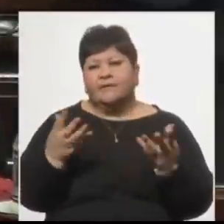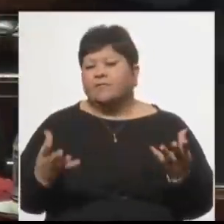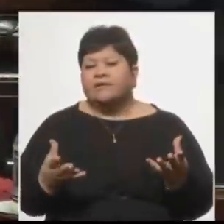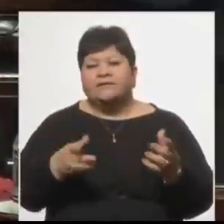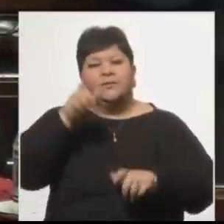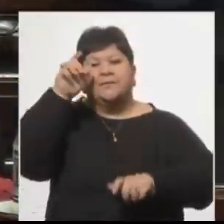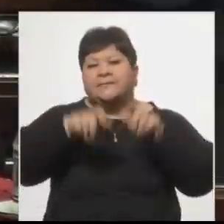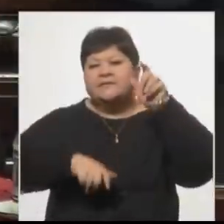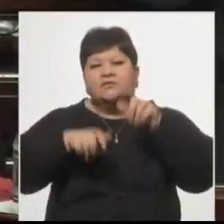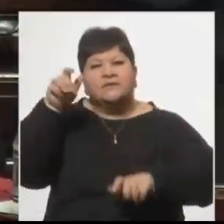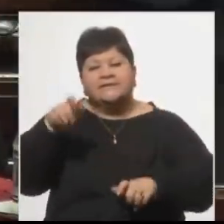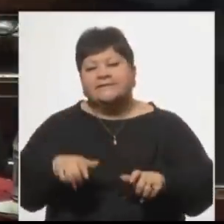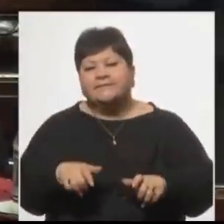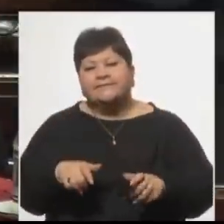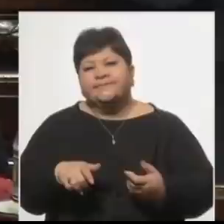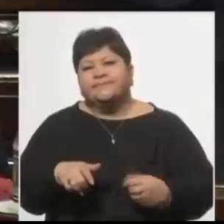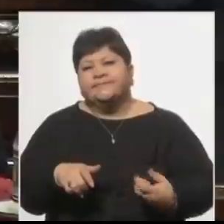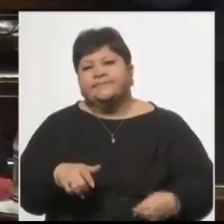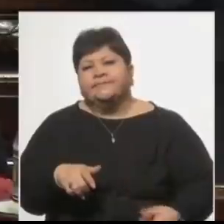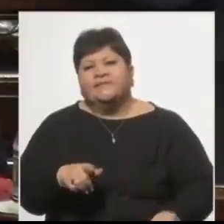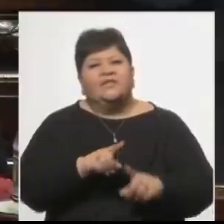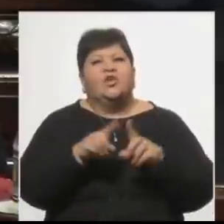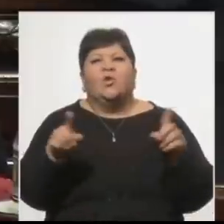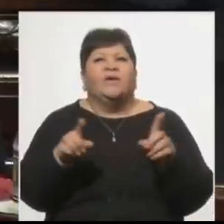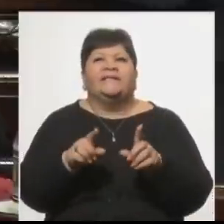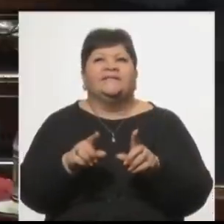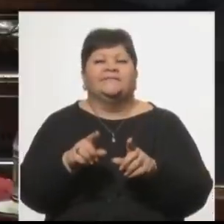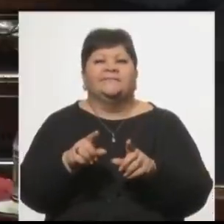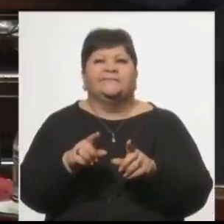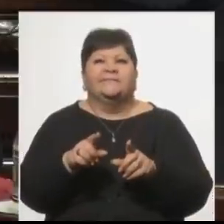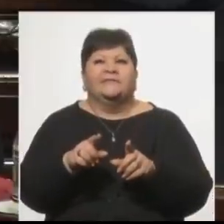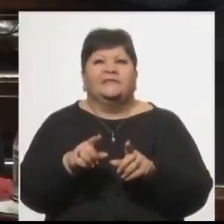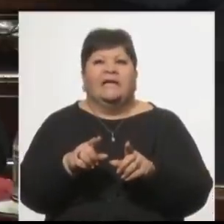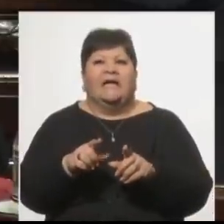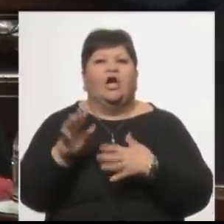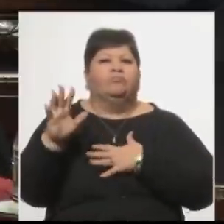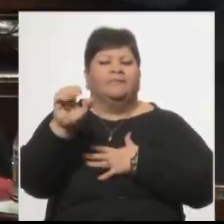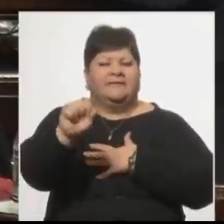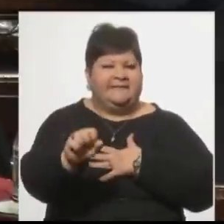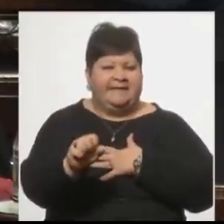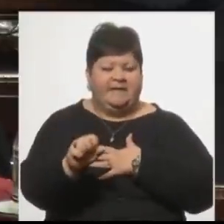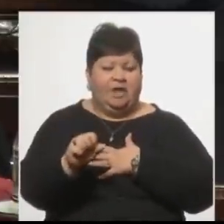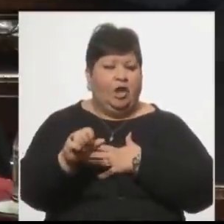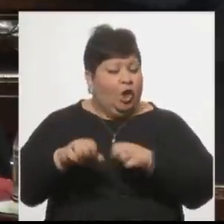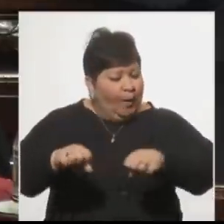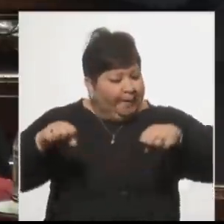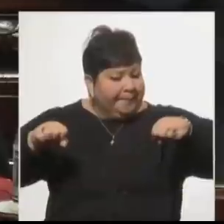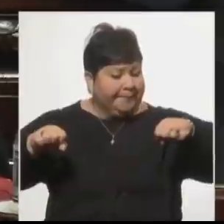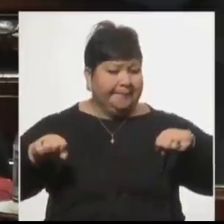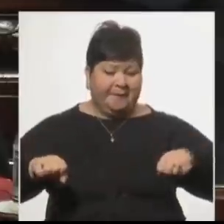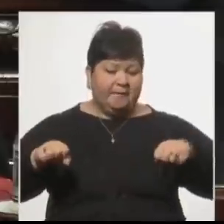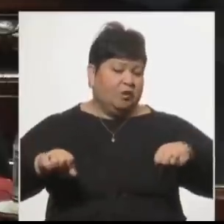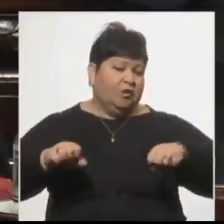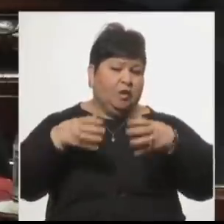gente que no se siente atada. Los miembros de los partidos estamos atados. Nos atan los